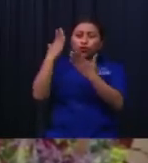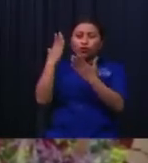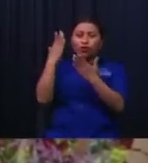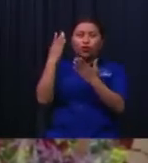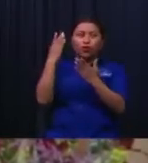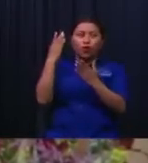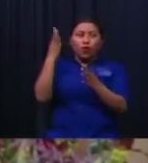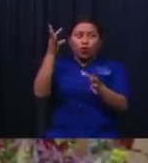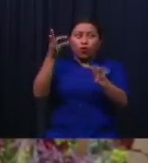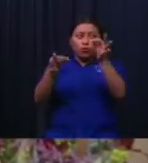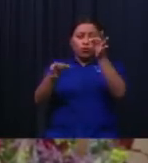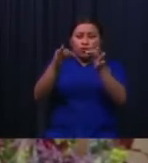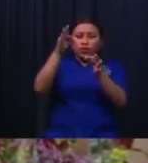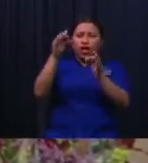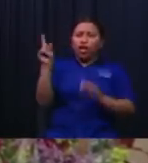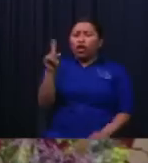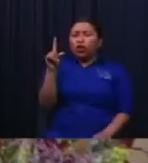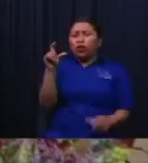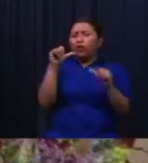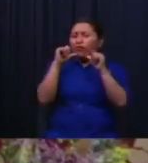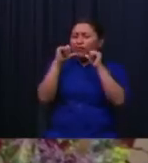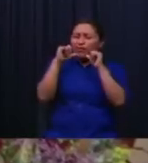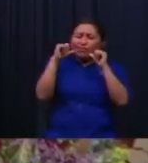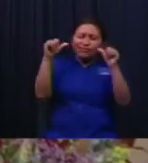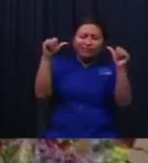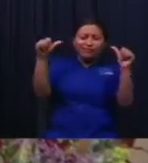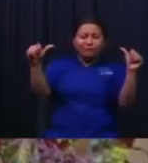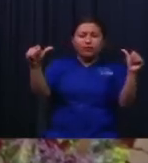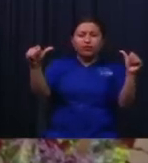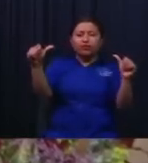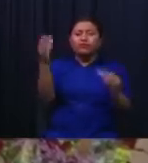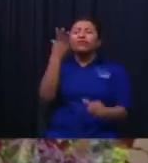No gritos de amargura, no gritos de ira,